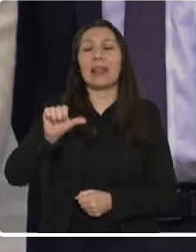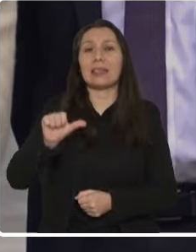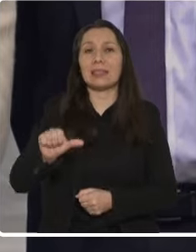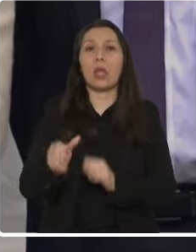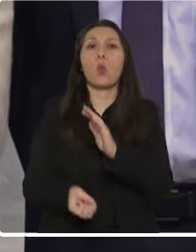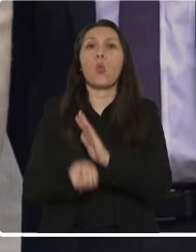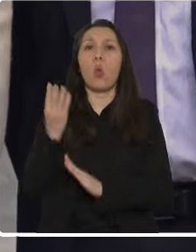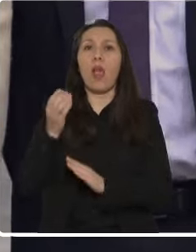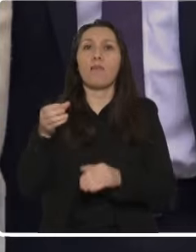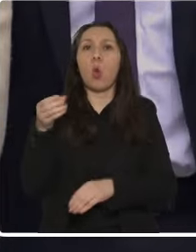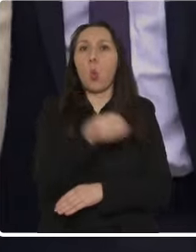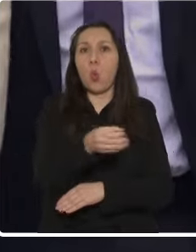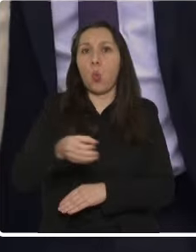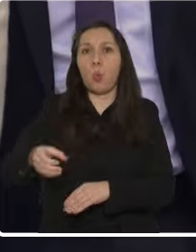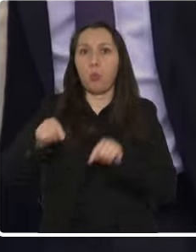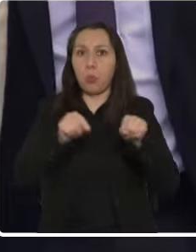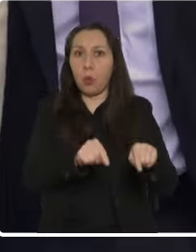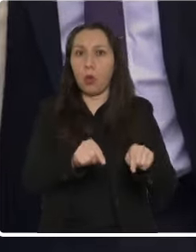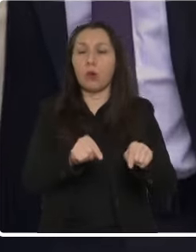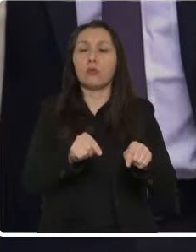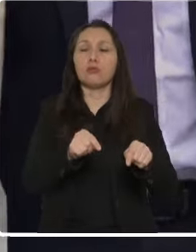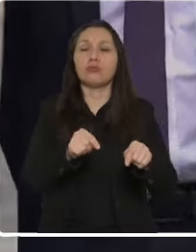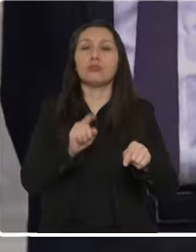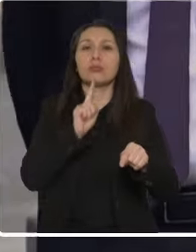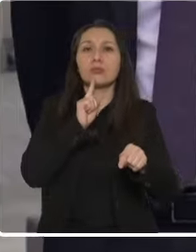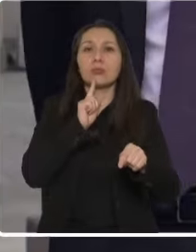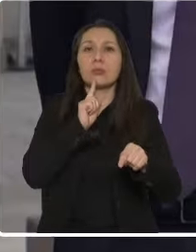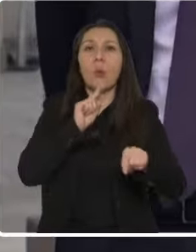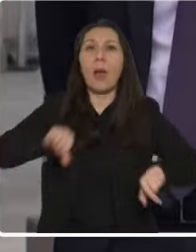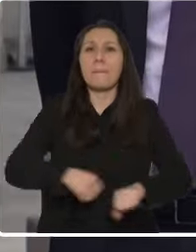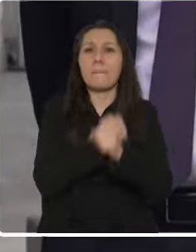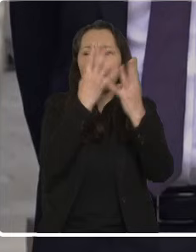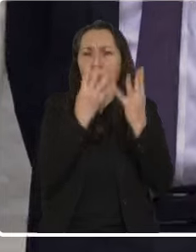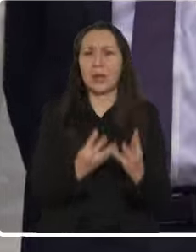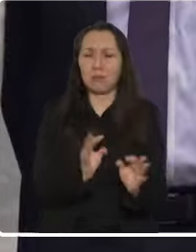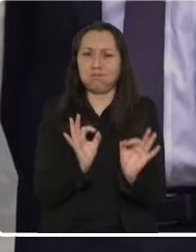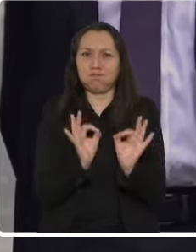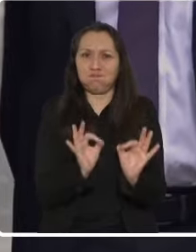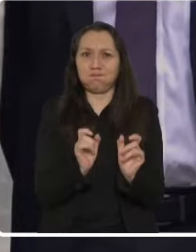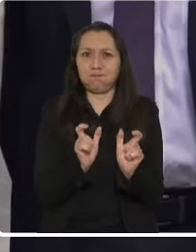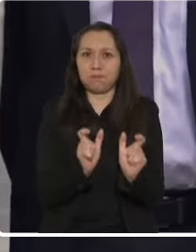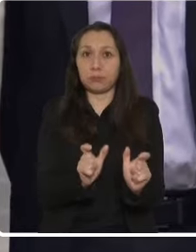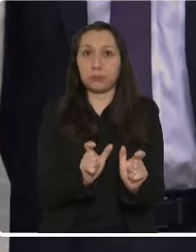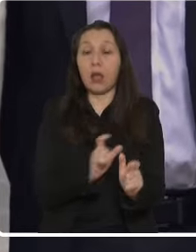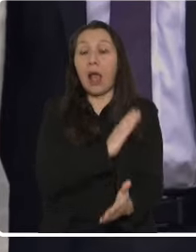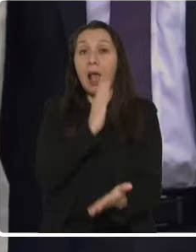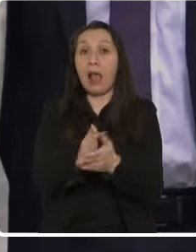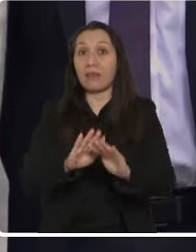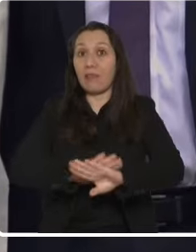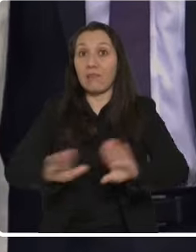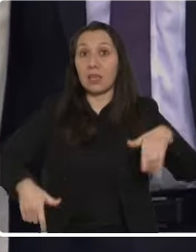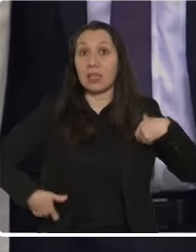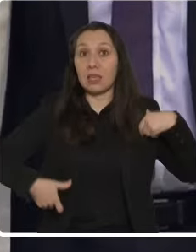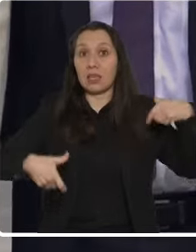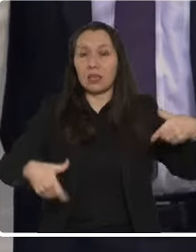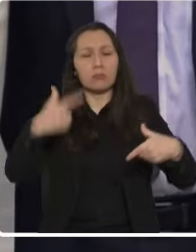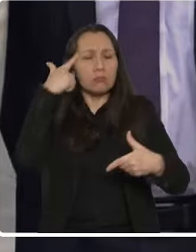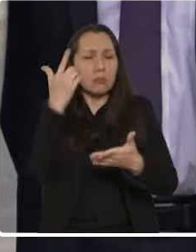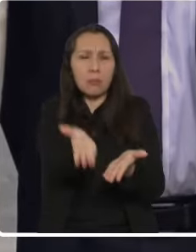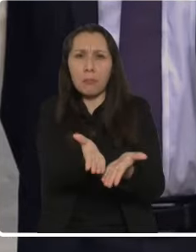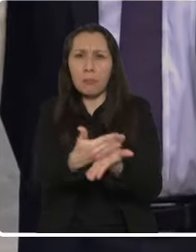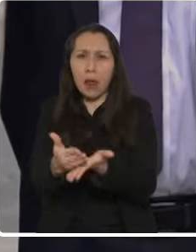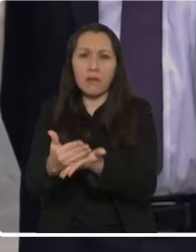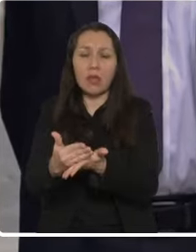756 nuevos cupos para este tipo de prisiones. De aquí al fin del gobierno tenemos